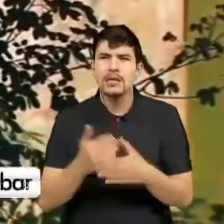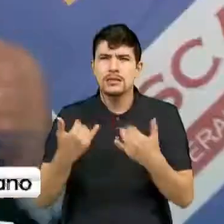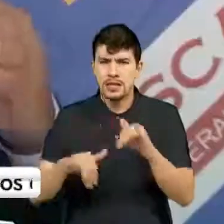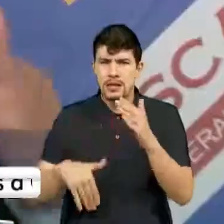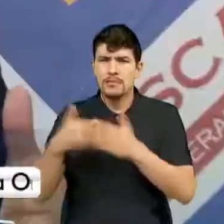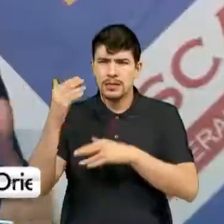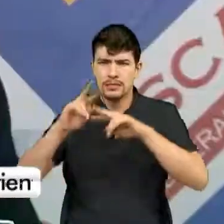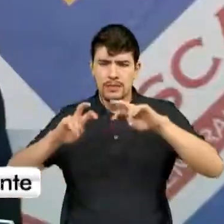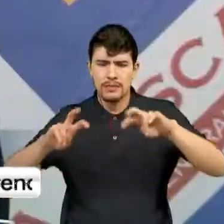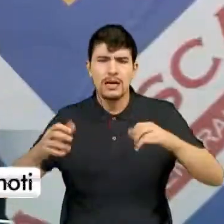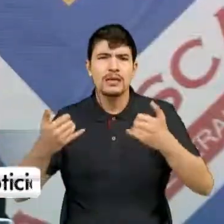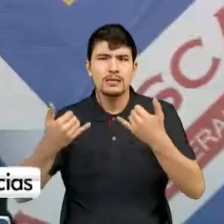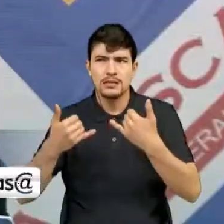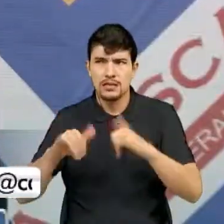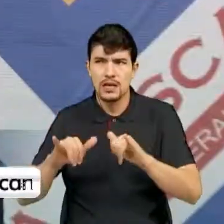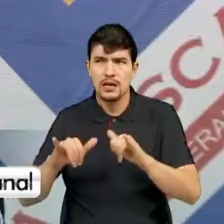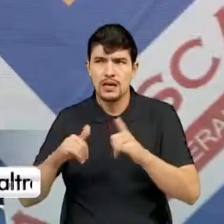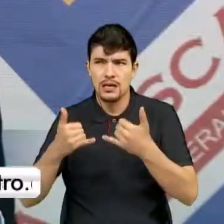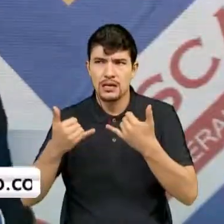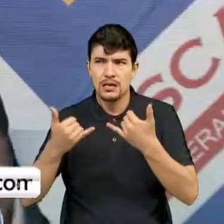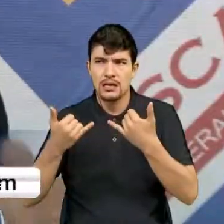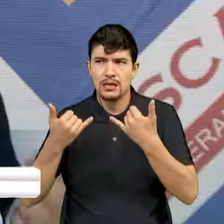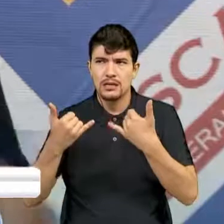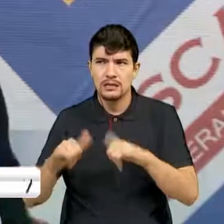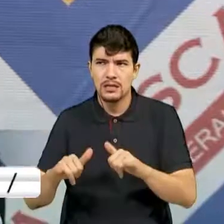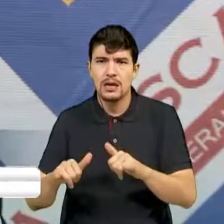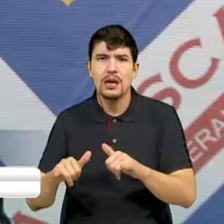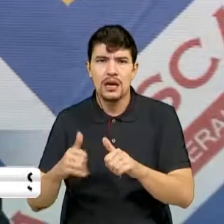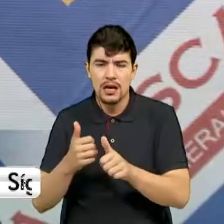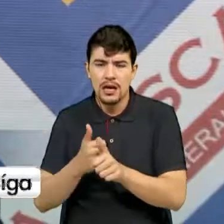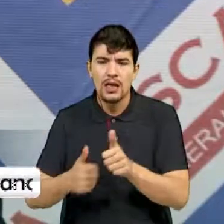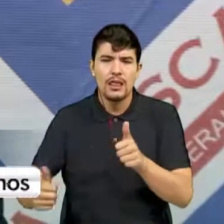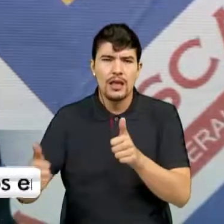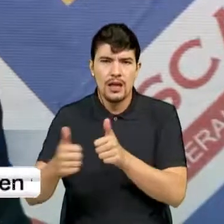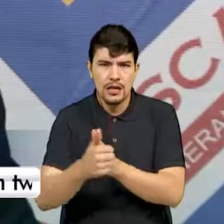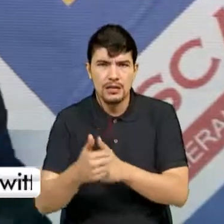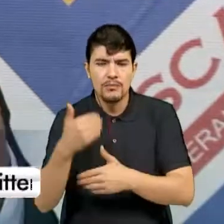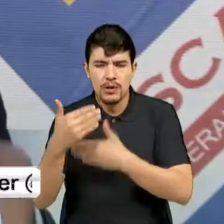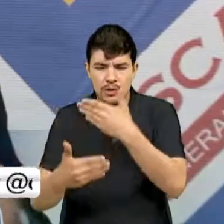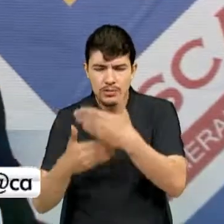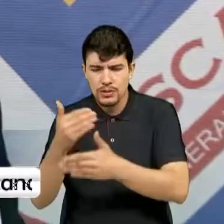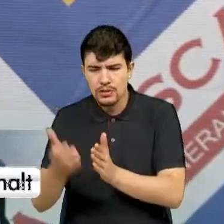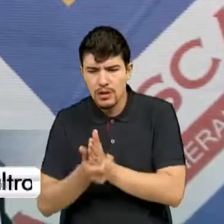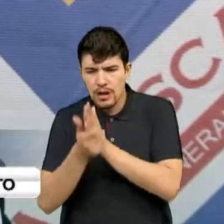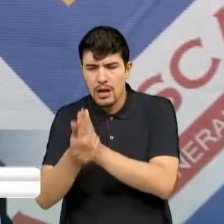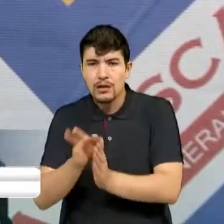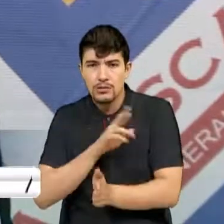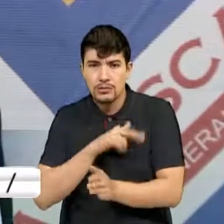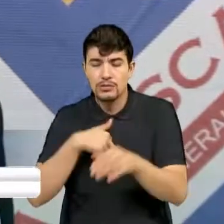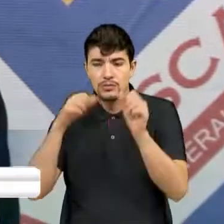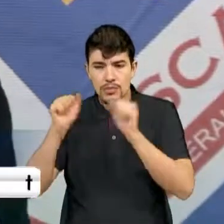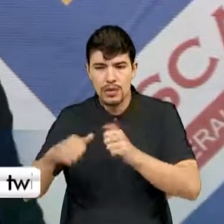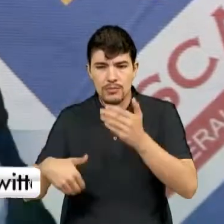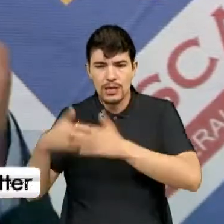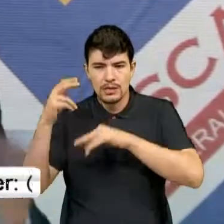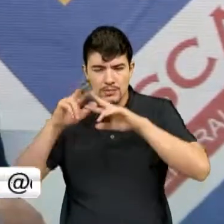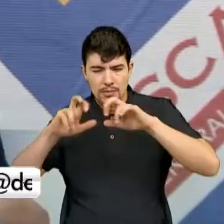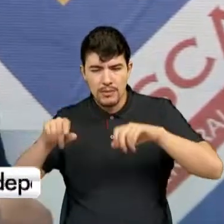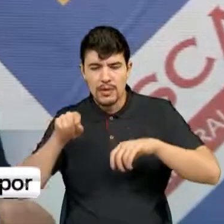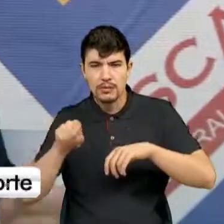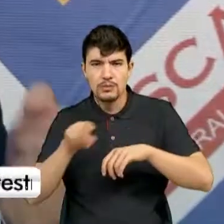ya sean adelante llevado a cabo los programas metodológicos para que nosotros realicemos las investigaciones